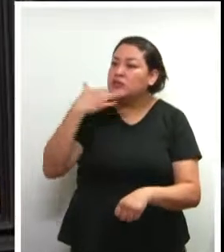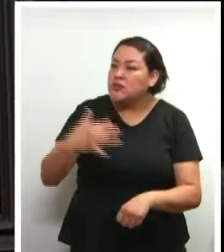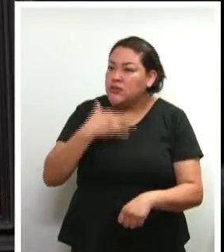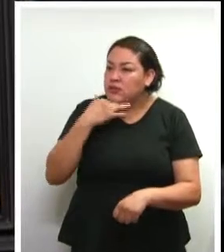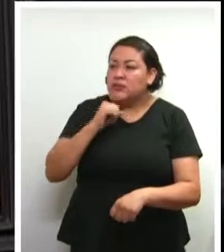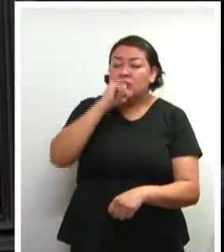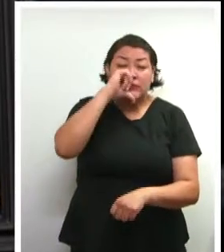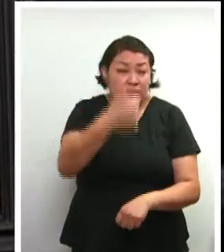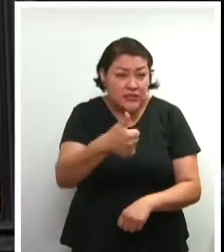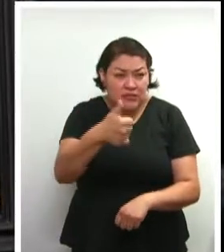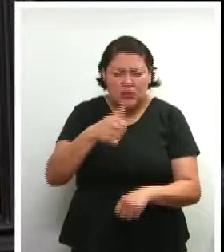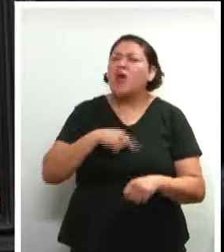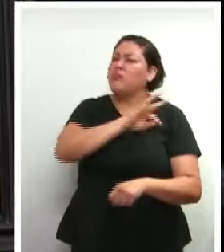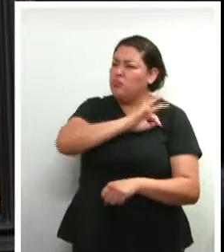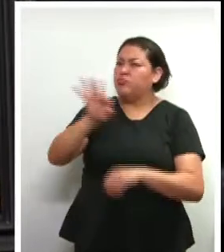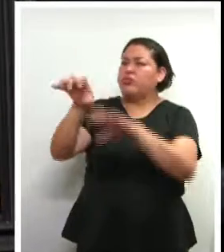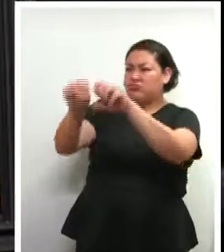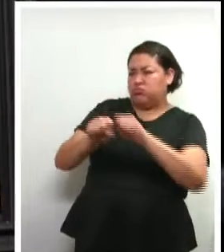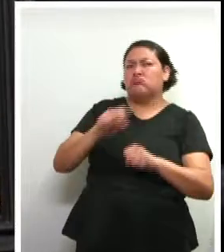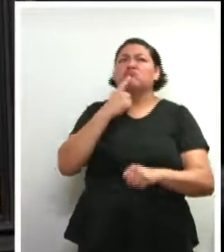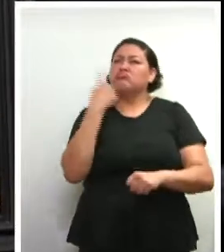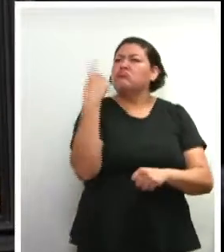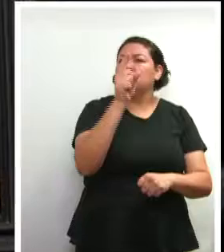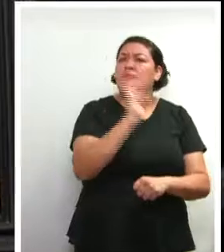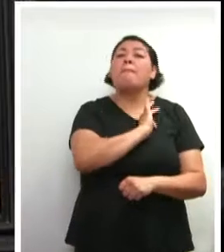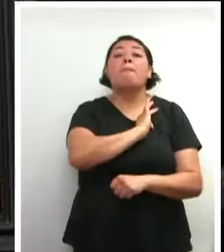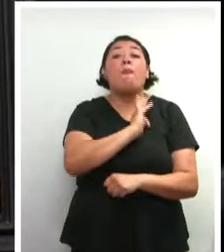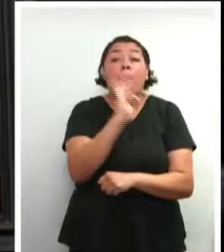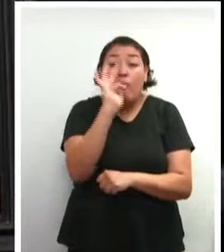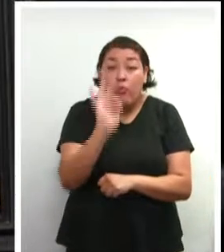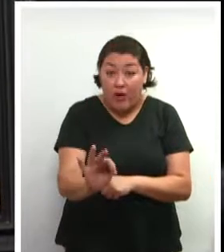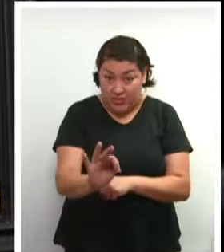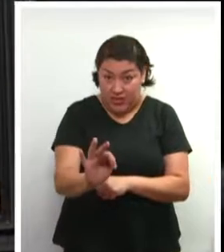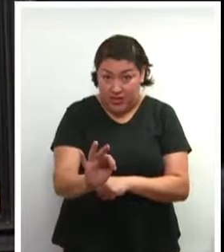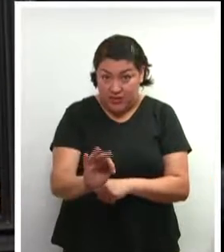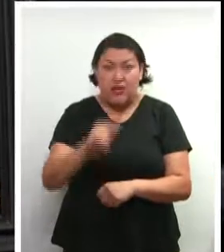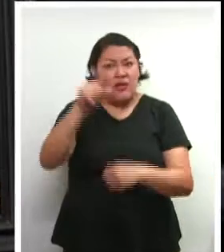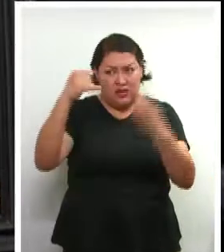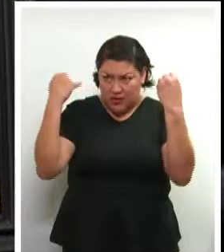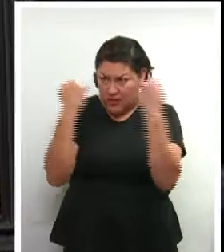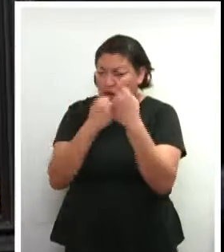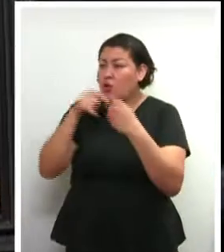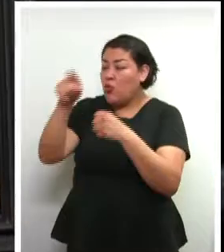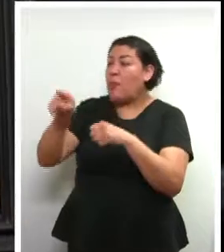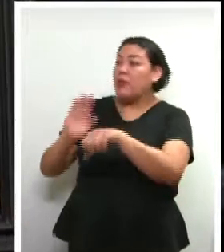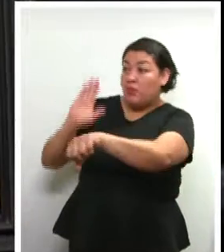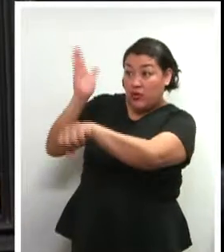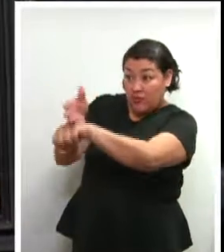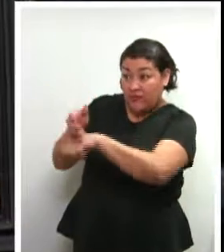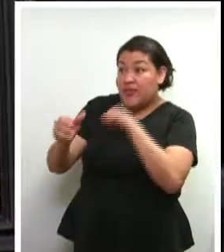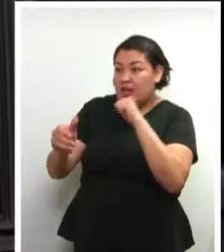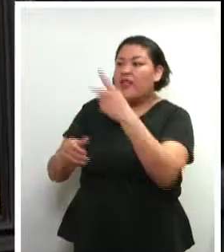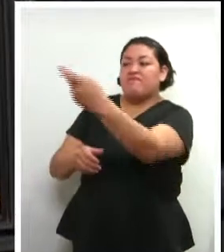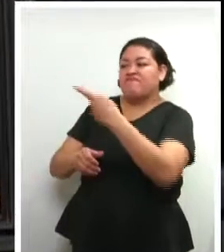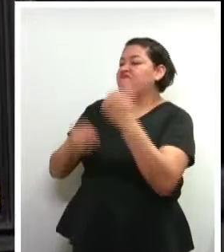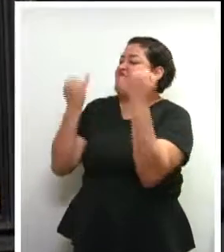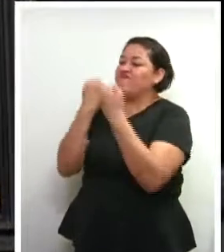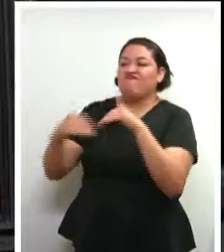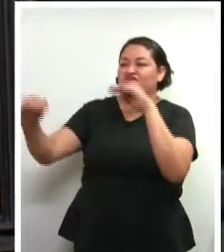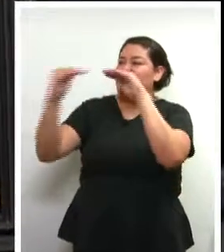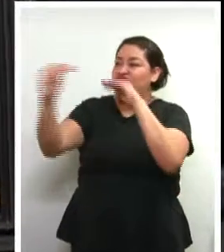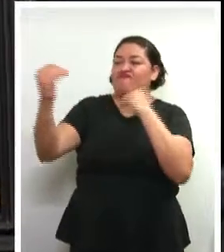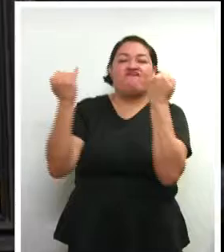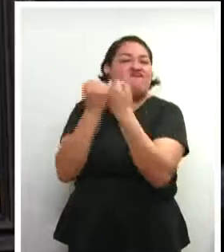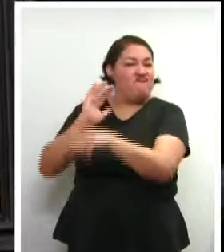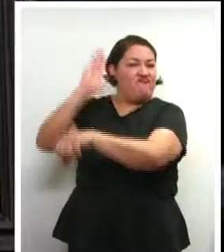corrupción. En caso de que no lo hagan, se prevé que puedan ser corresponsables de este acto de corrupción. Yo estoy segura que si